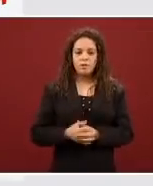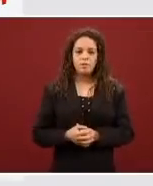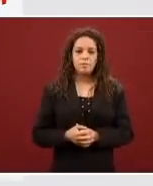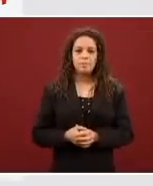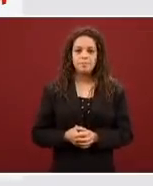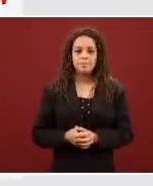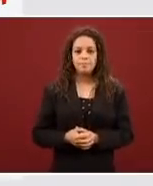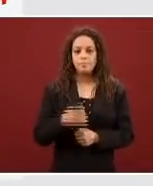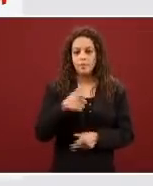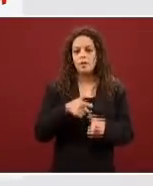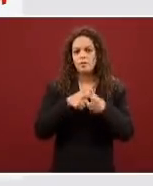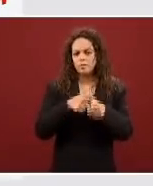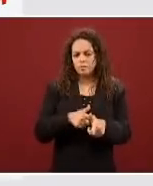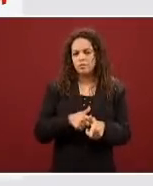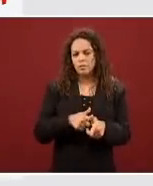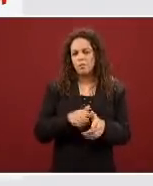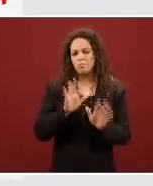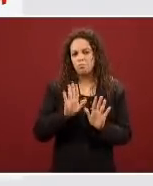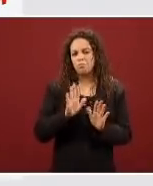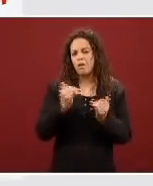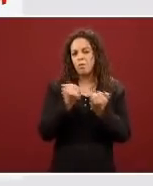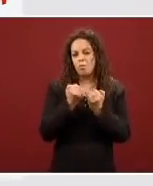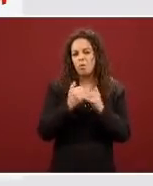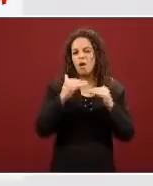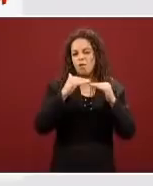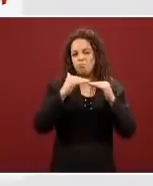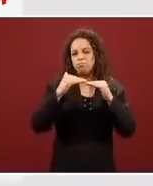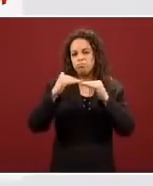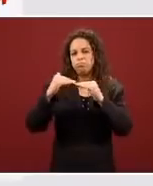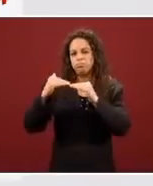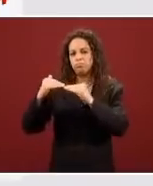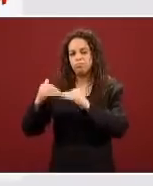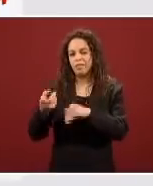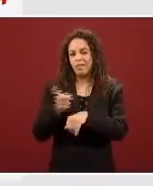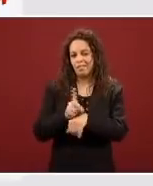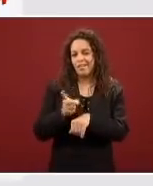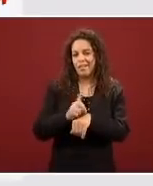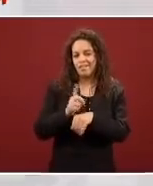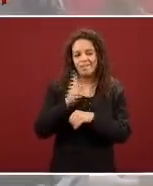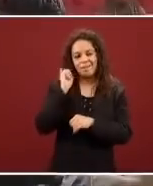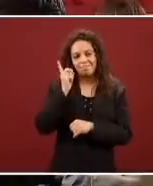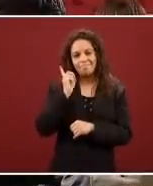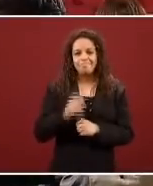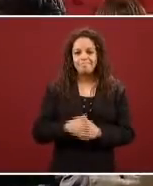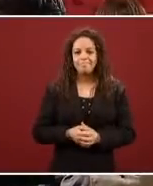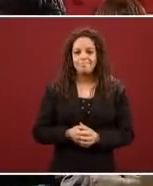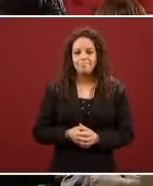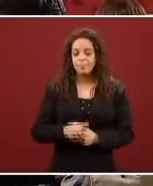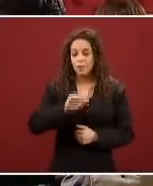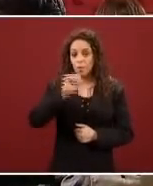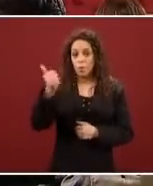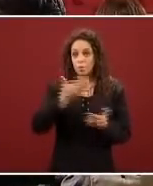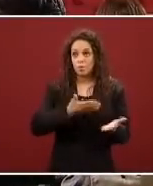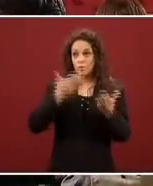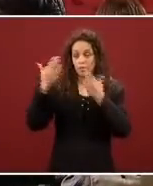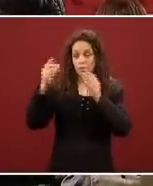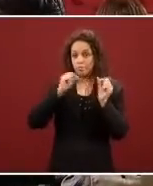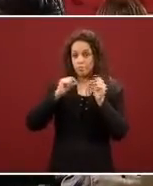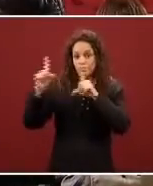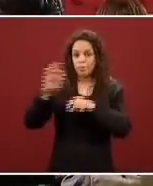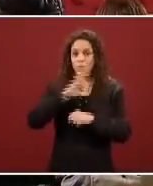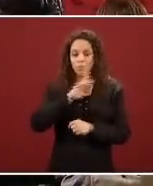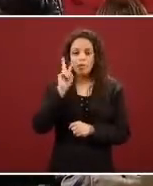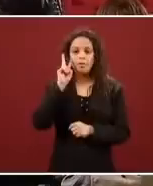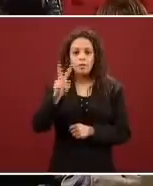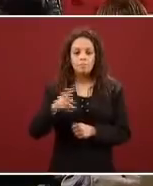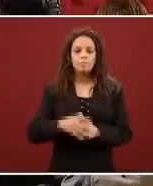que se han mantenido de alguna manera así desde hace ya algunos varios días. En la siguiente diapositiva podemos ver, continuamos todavía